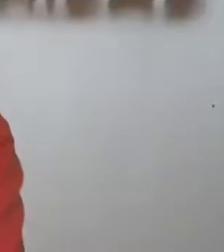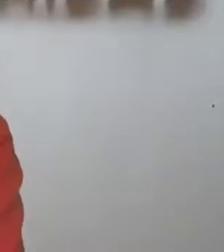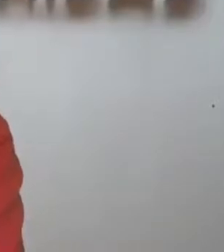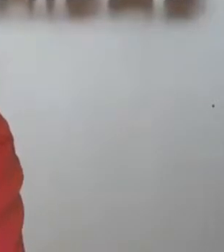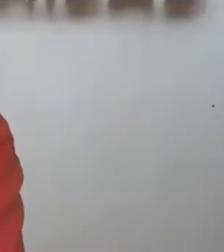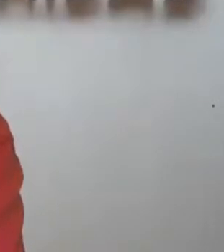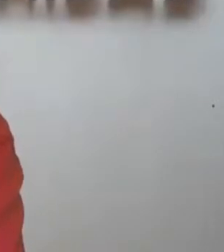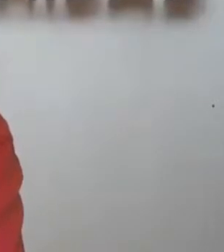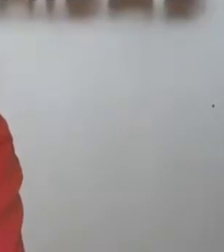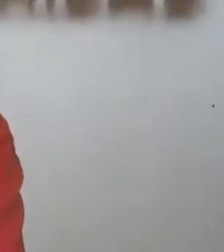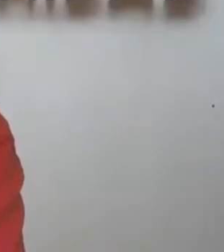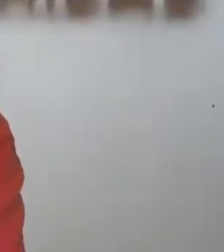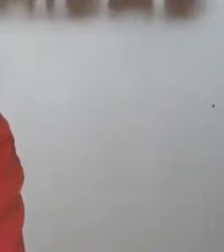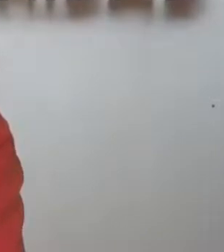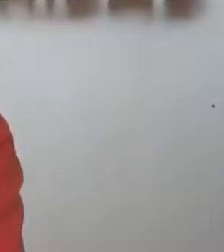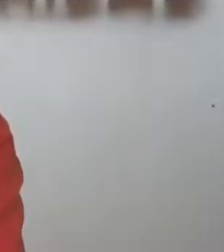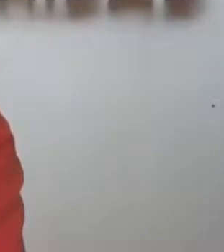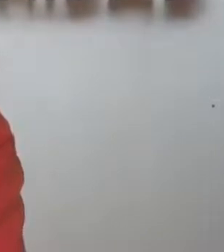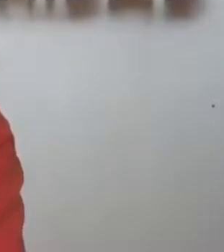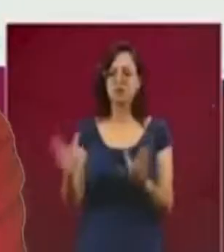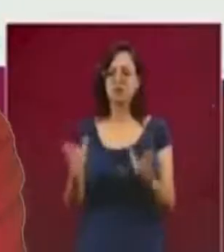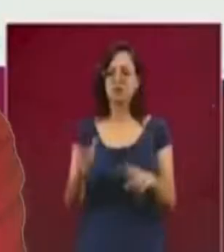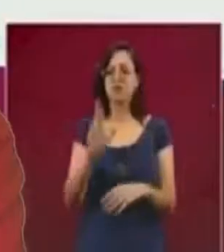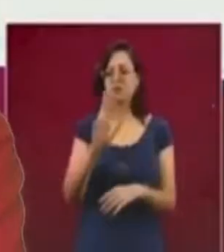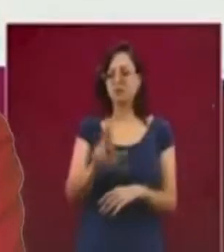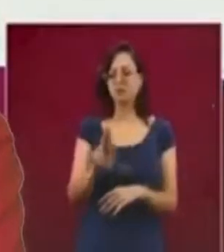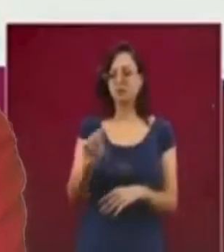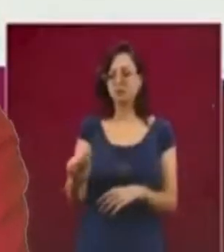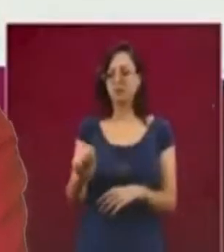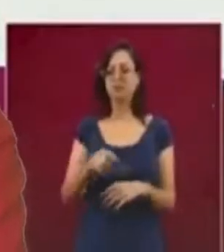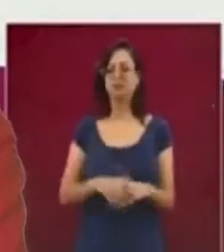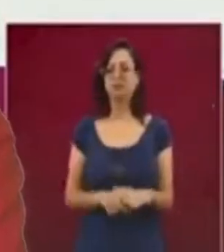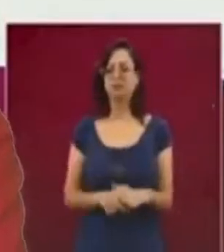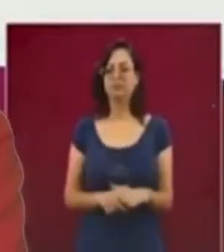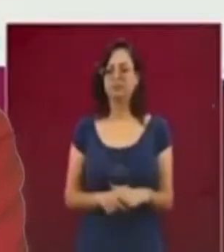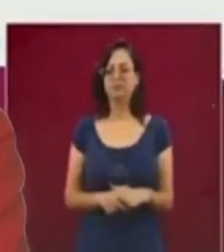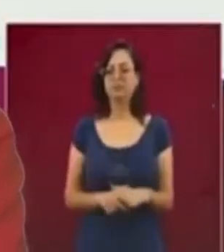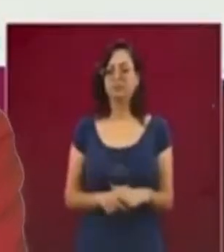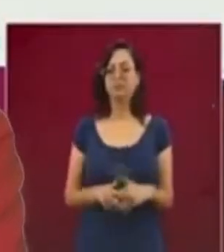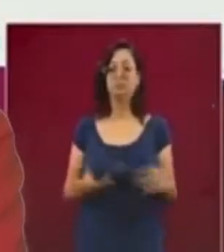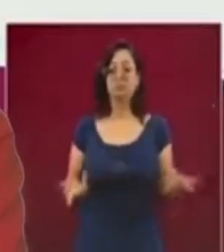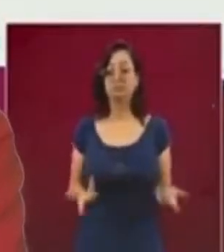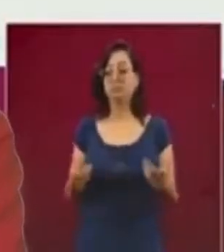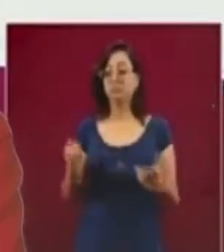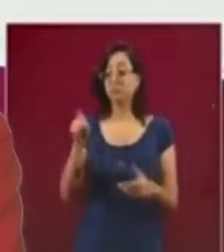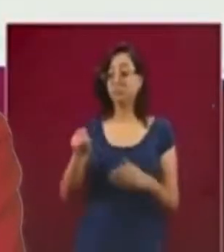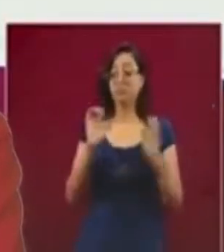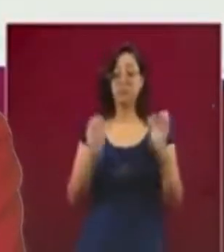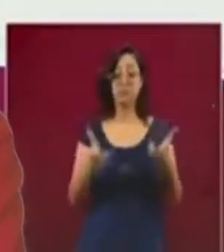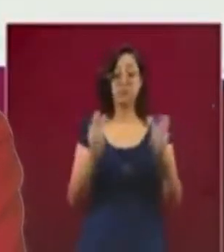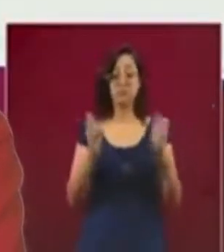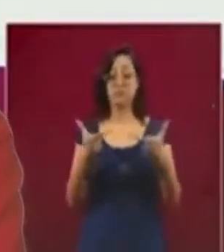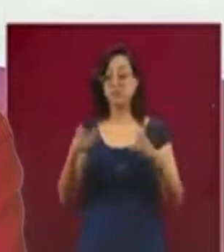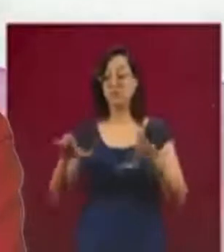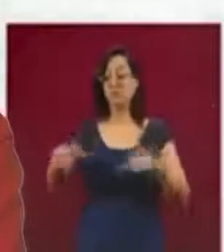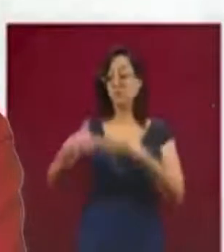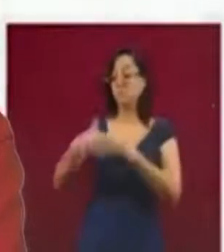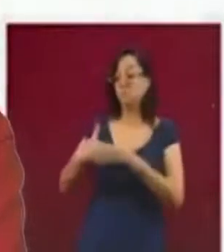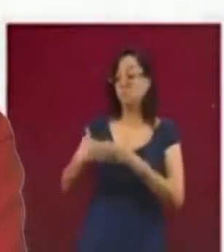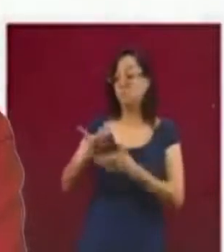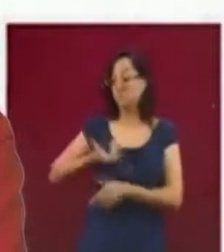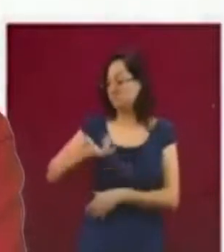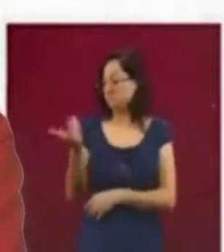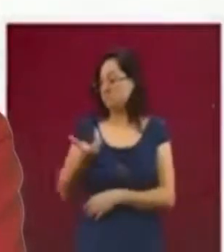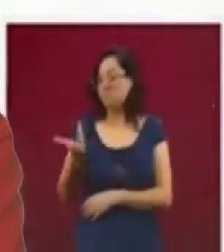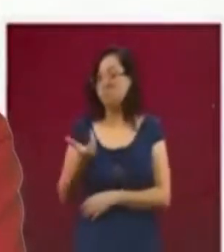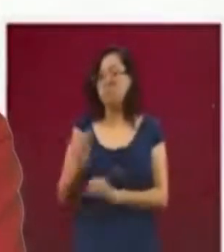Escandón que el próximo viernes se arrancará por parte del gobierno federal un programa nacional aquí en Chiapas.